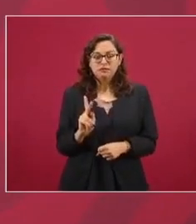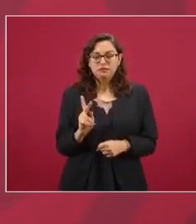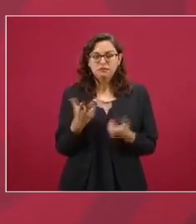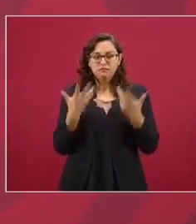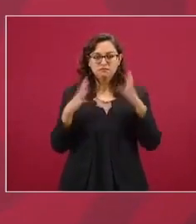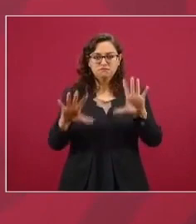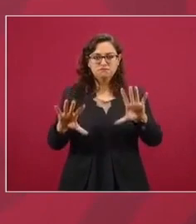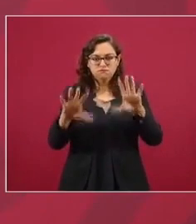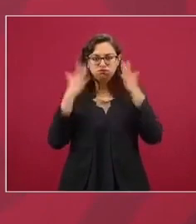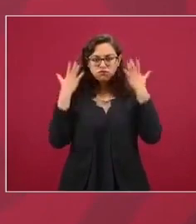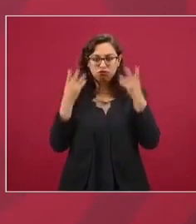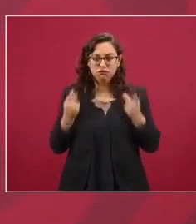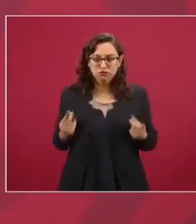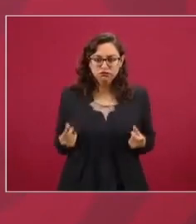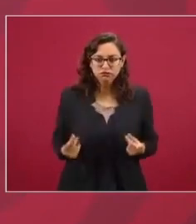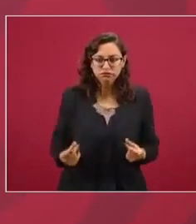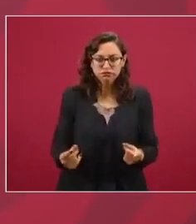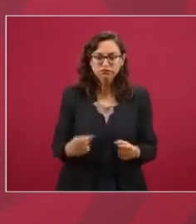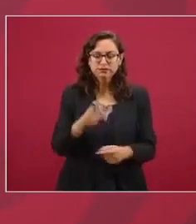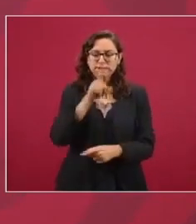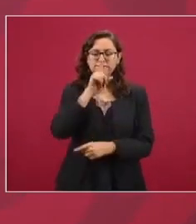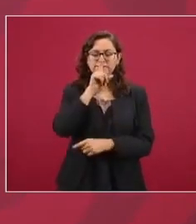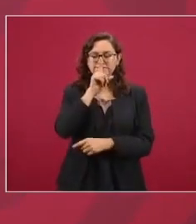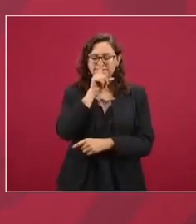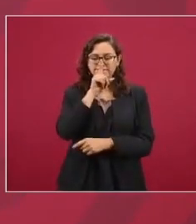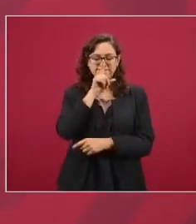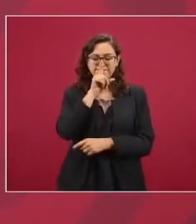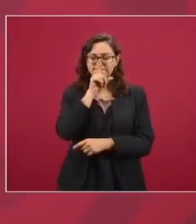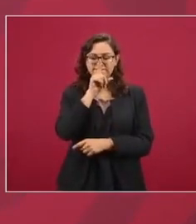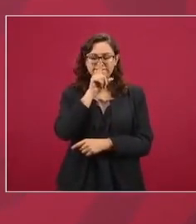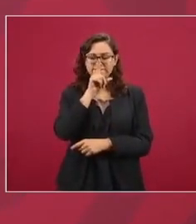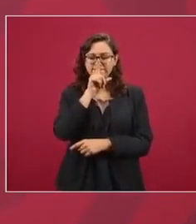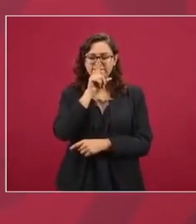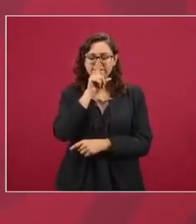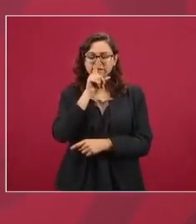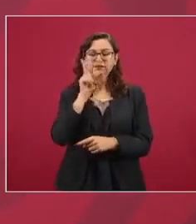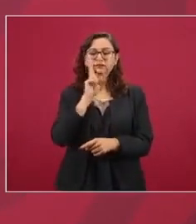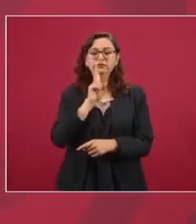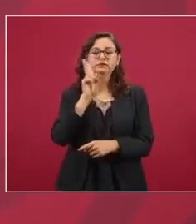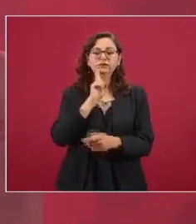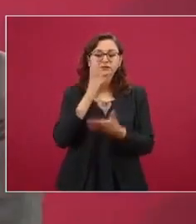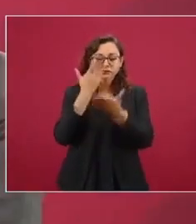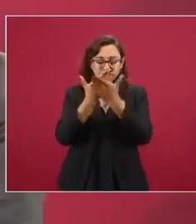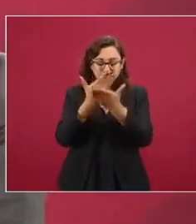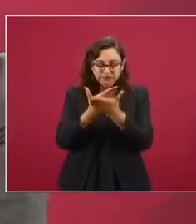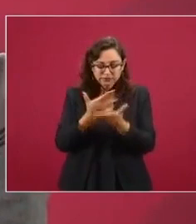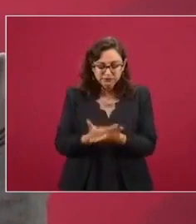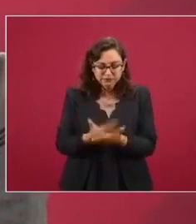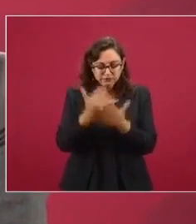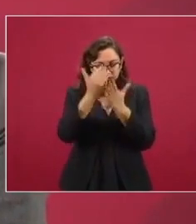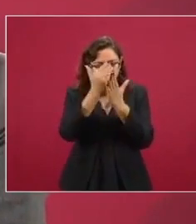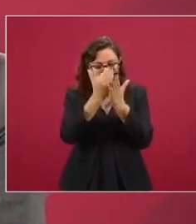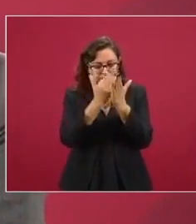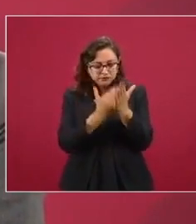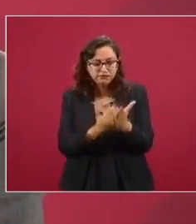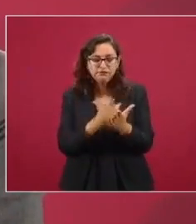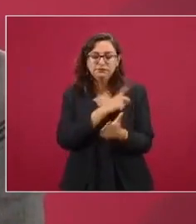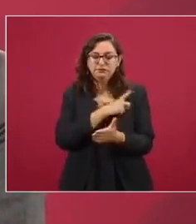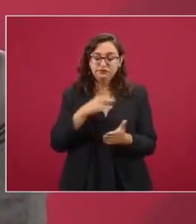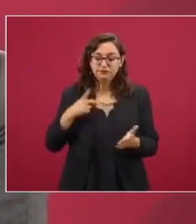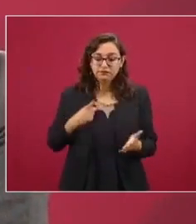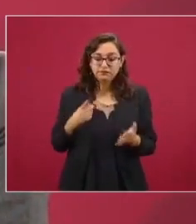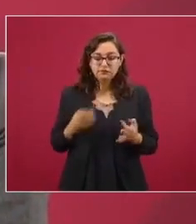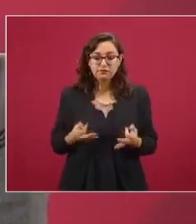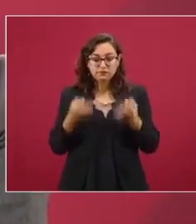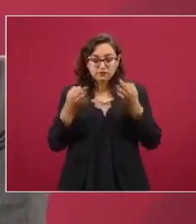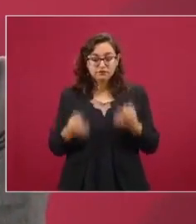apresurarse ningún juicio. Tiene que haber pruebas, tiene que haber elementos.